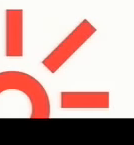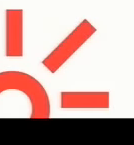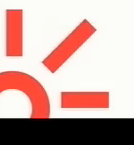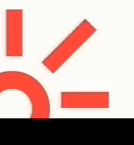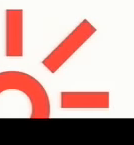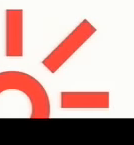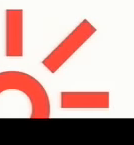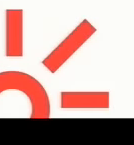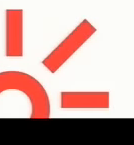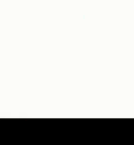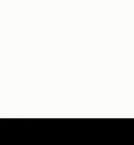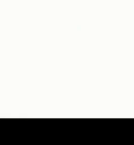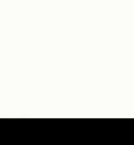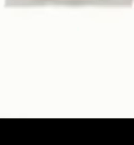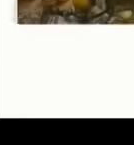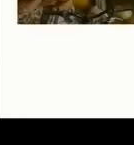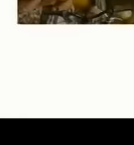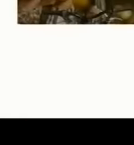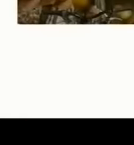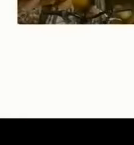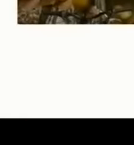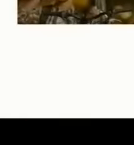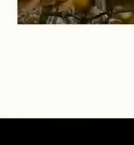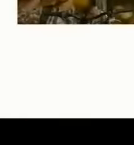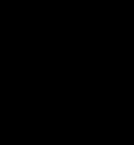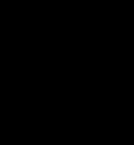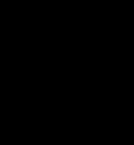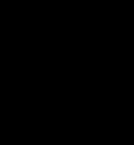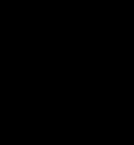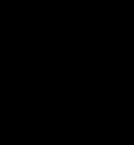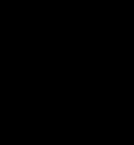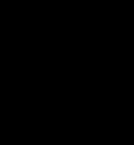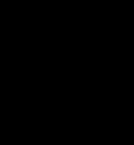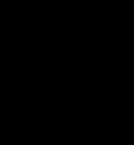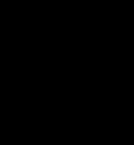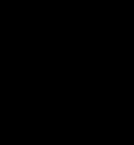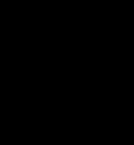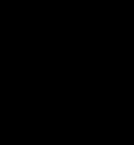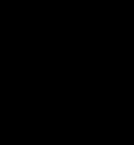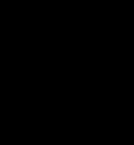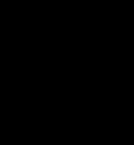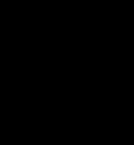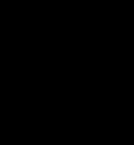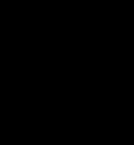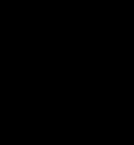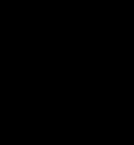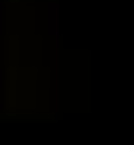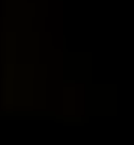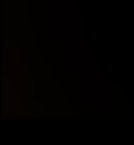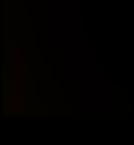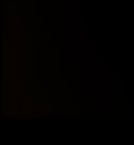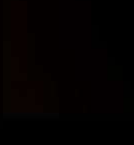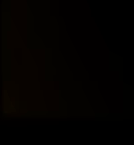enviando ilimitado al 5000. Únete a Claro y vive sin límite, porque Claro te da más.